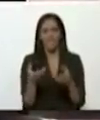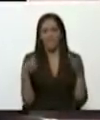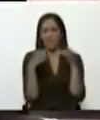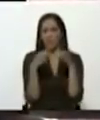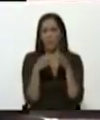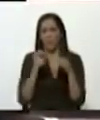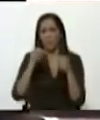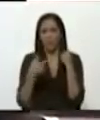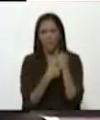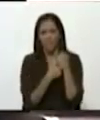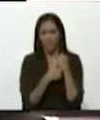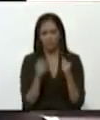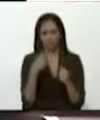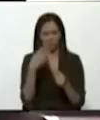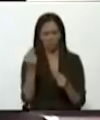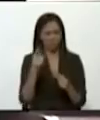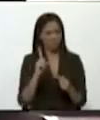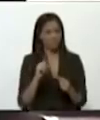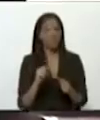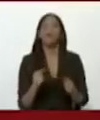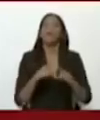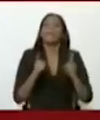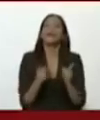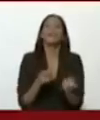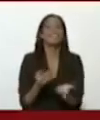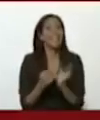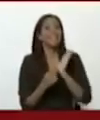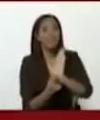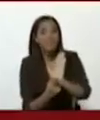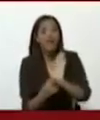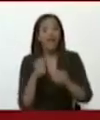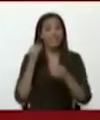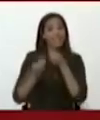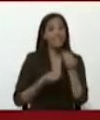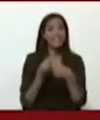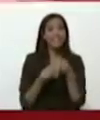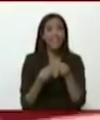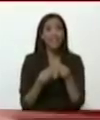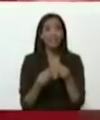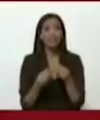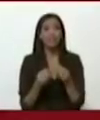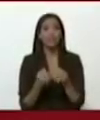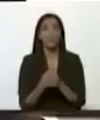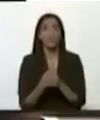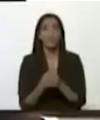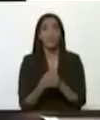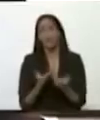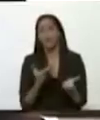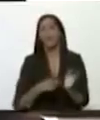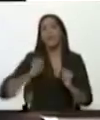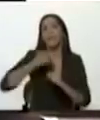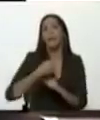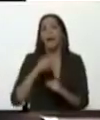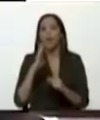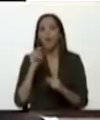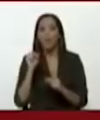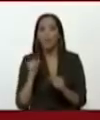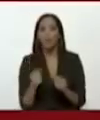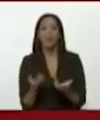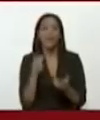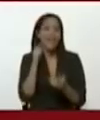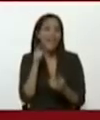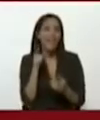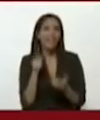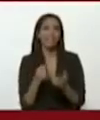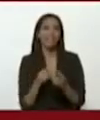pero está demostrado que él está haciendo... él es uno de los operadores... Una defensa del pago de los bonos. De los operadores... de